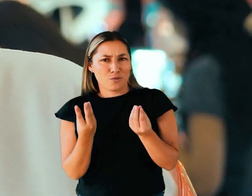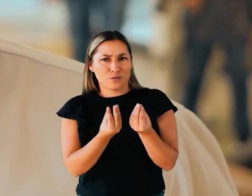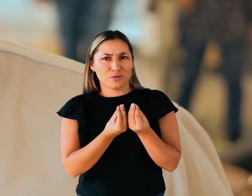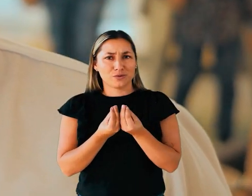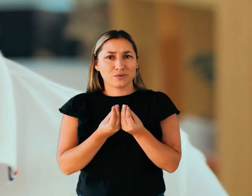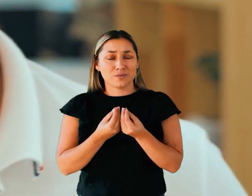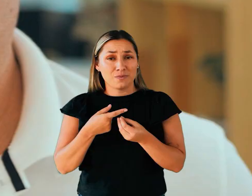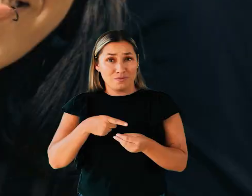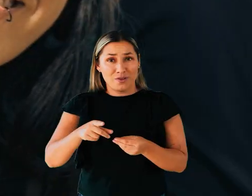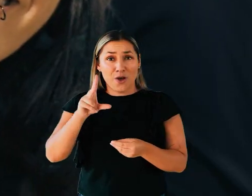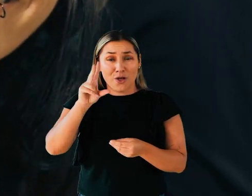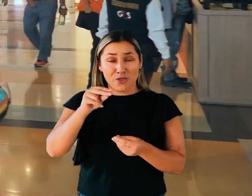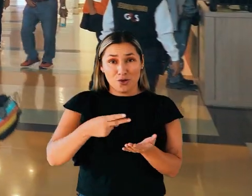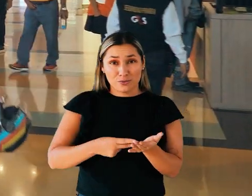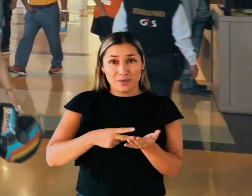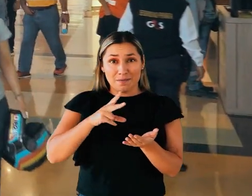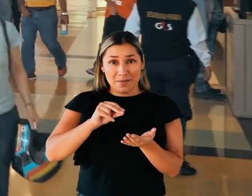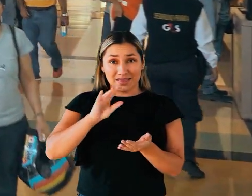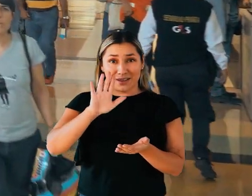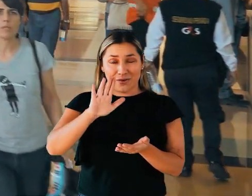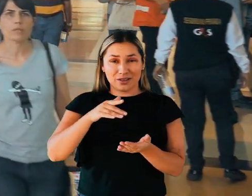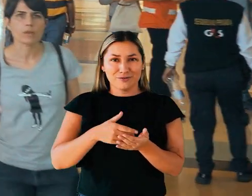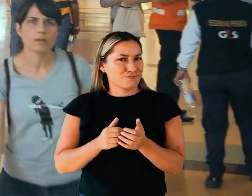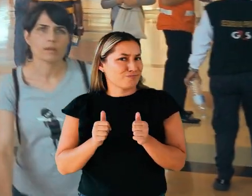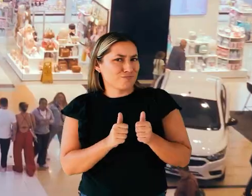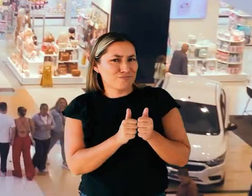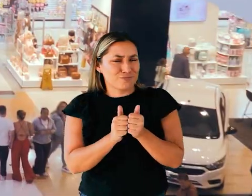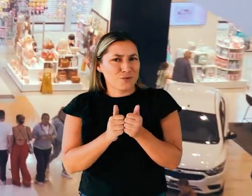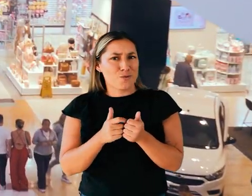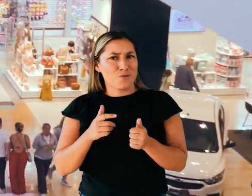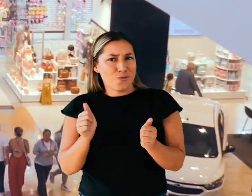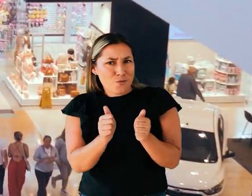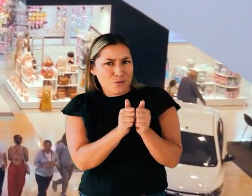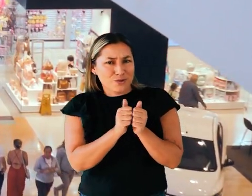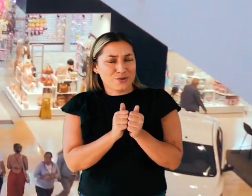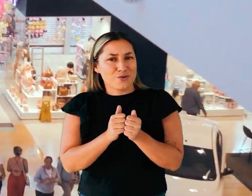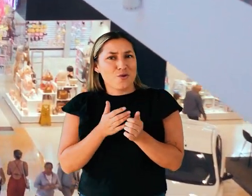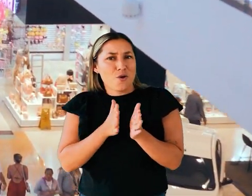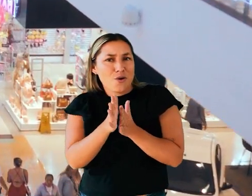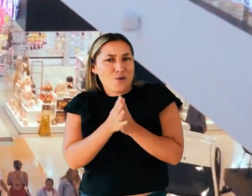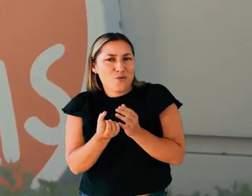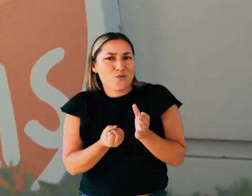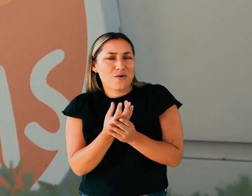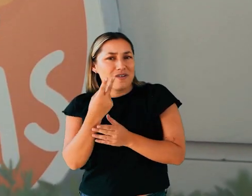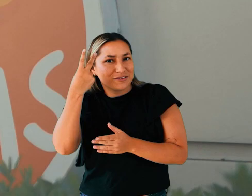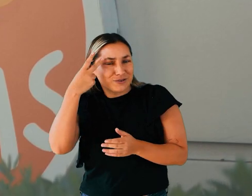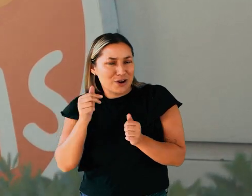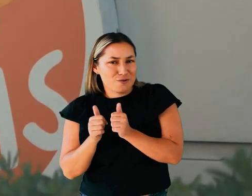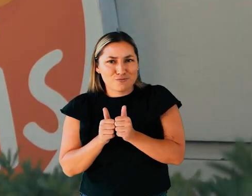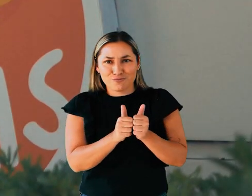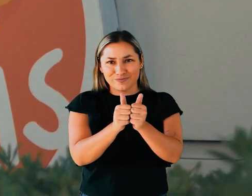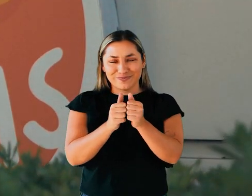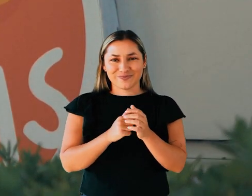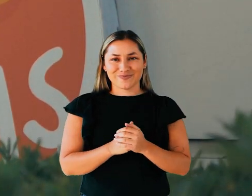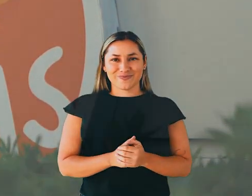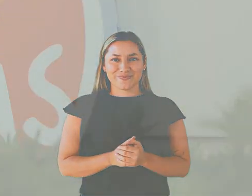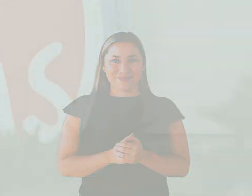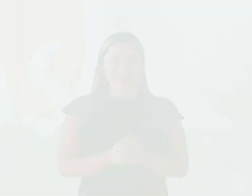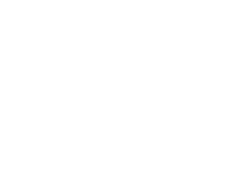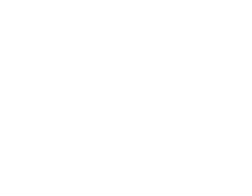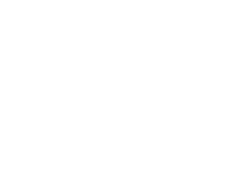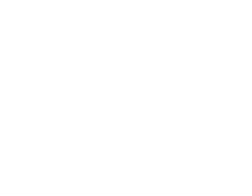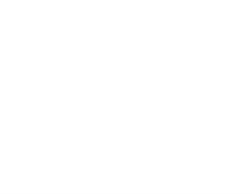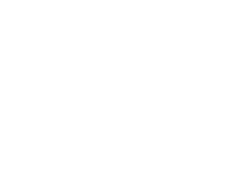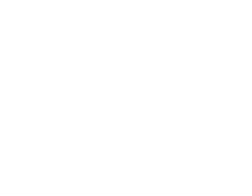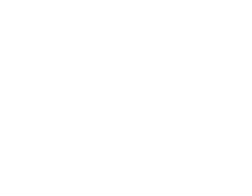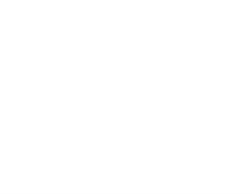2024, estamos listos para contar una nueva historia a tu lado. San Nicolás, el centro comercial del Oriente Antioqueño.